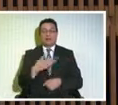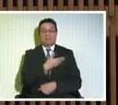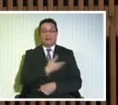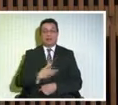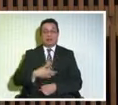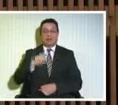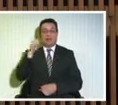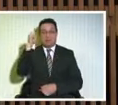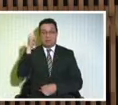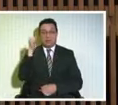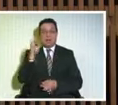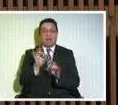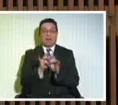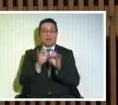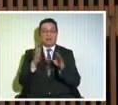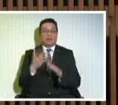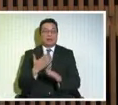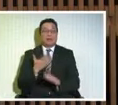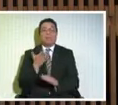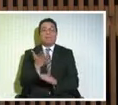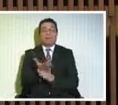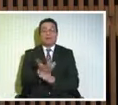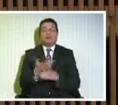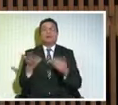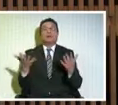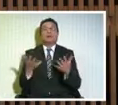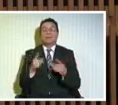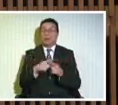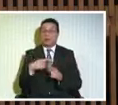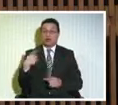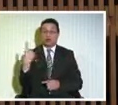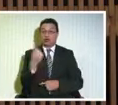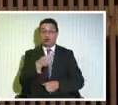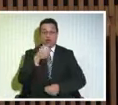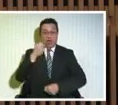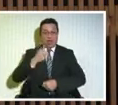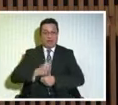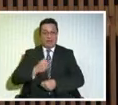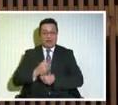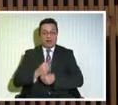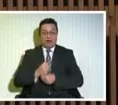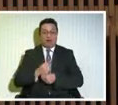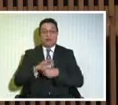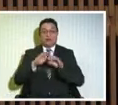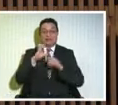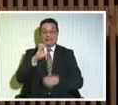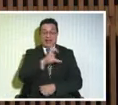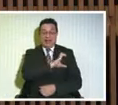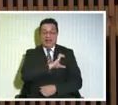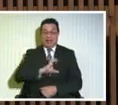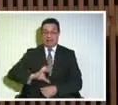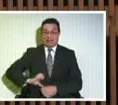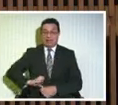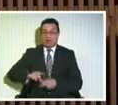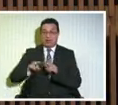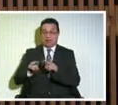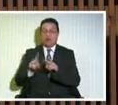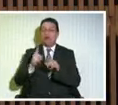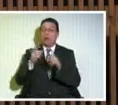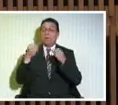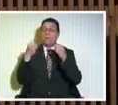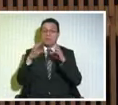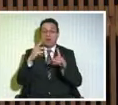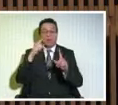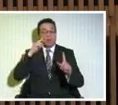Piñera especialmente nos ha pedido, que es que todo el trabajo del aparato estatal no pierda nunca